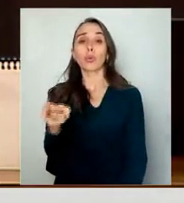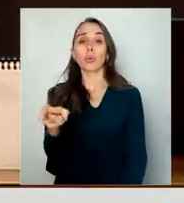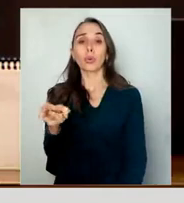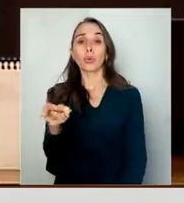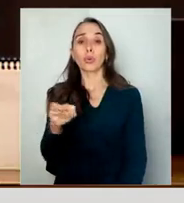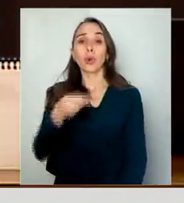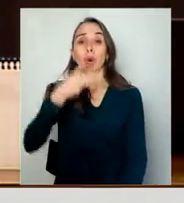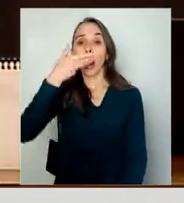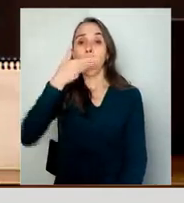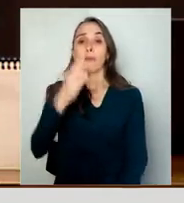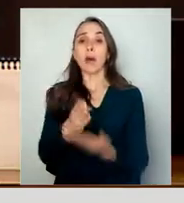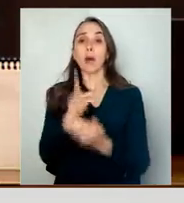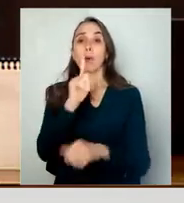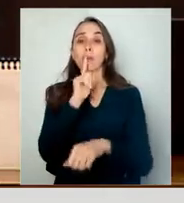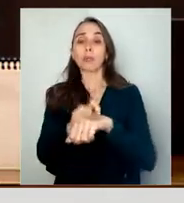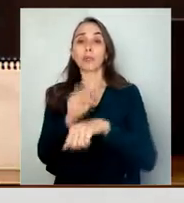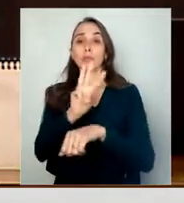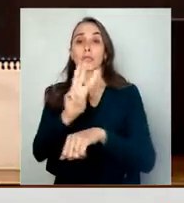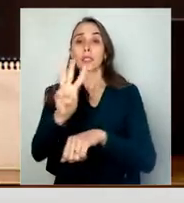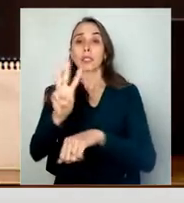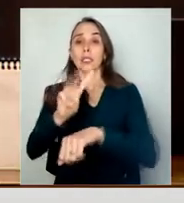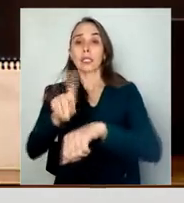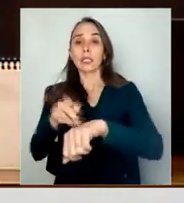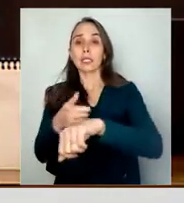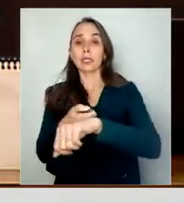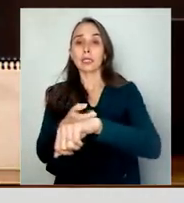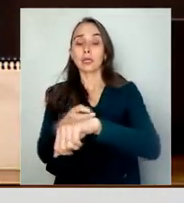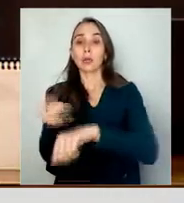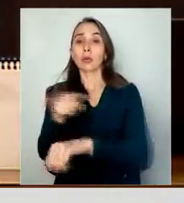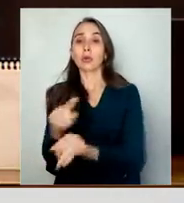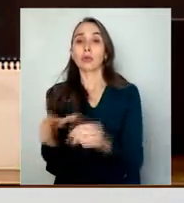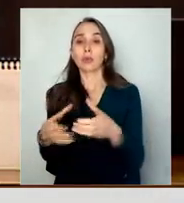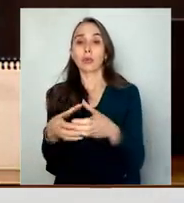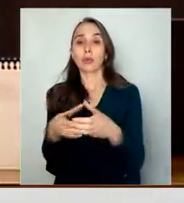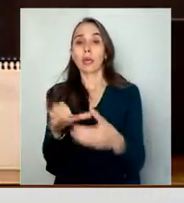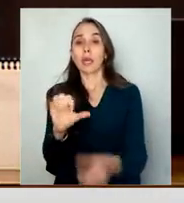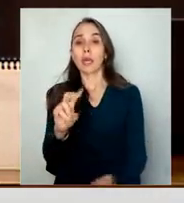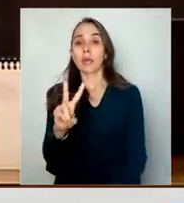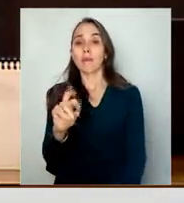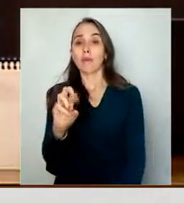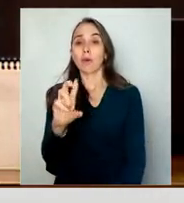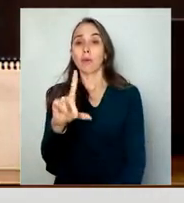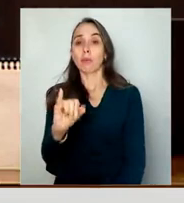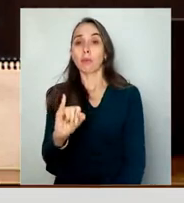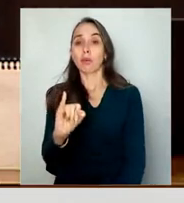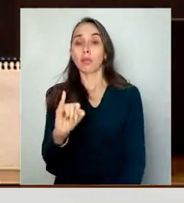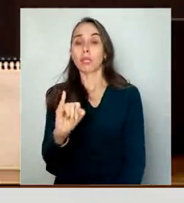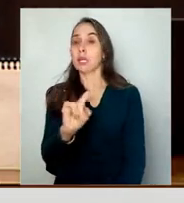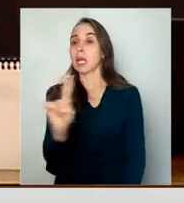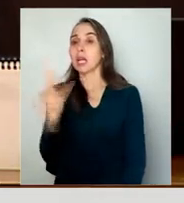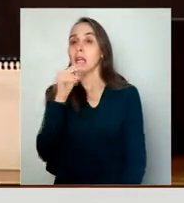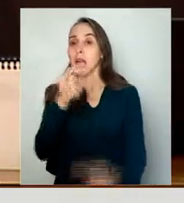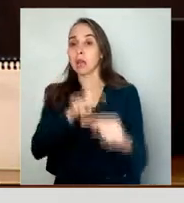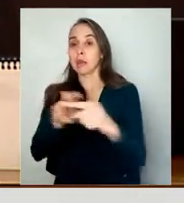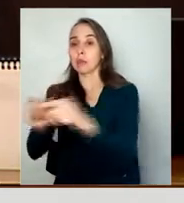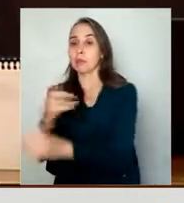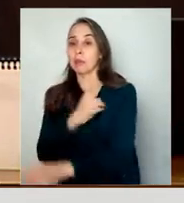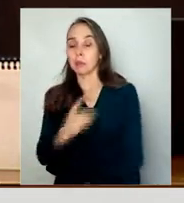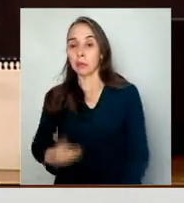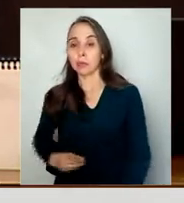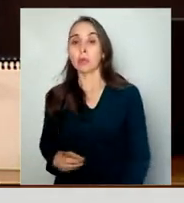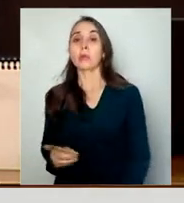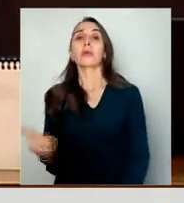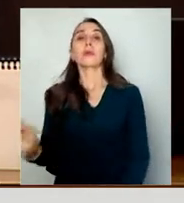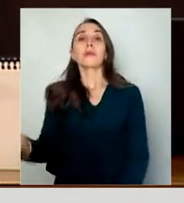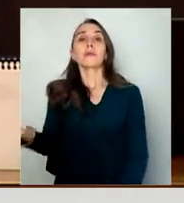Hasta por un minuto 33 segundos al comité evolución política que tampoco se encuentra a continuación